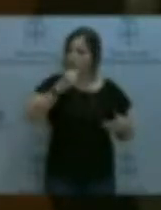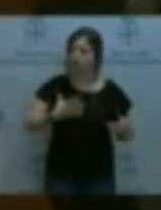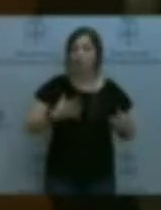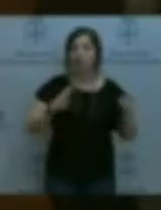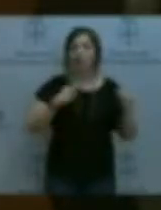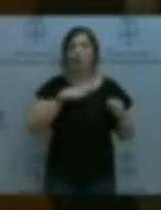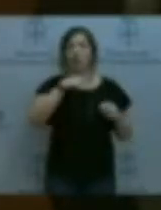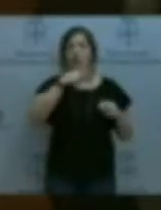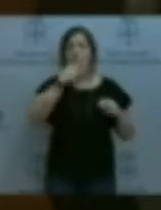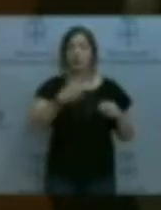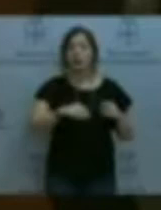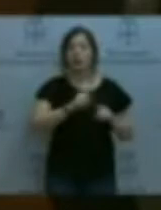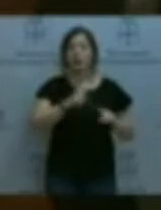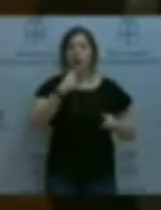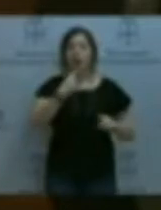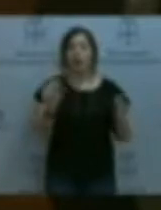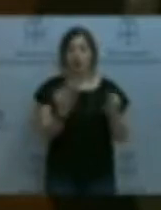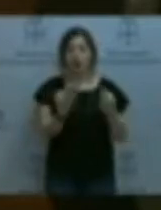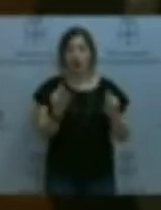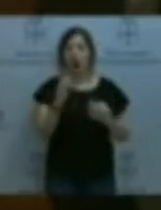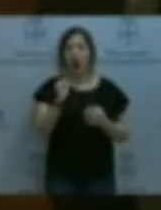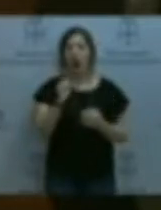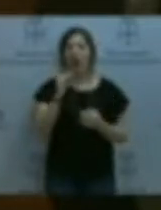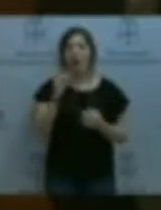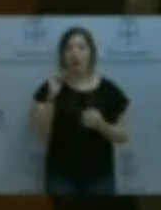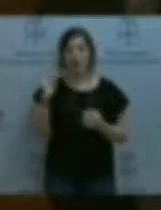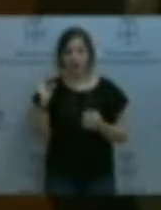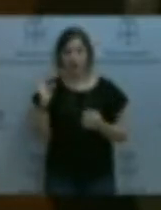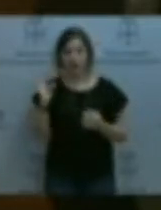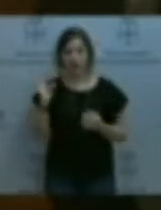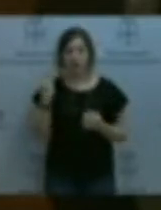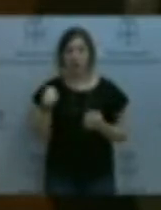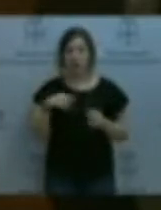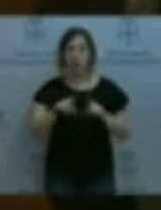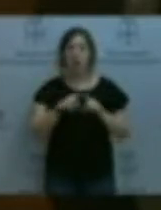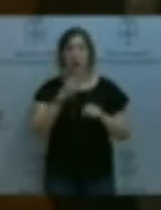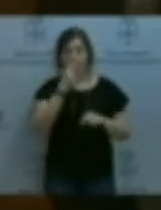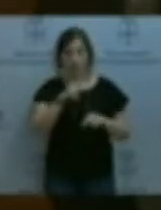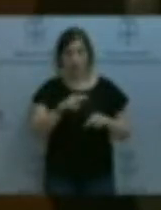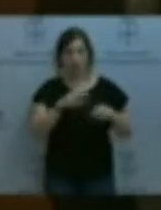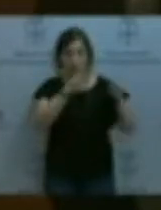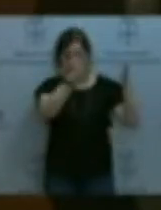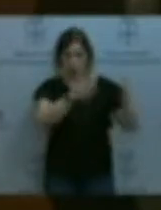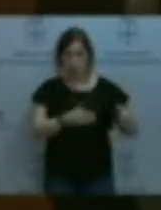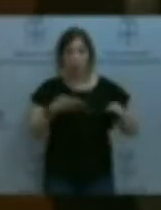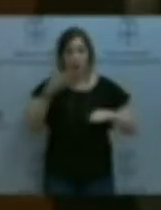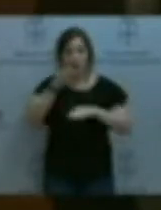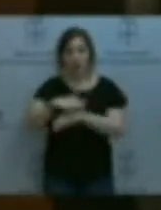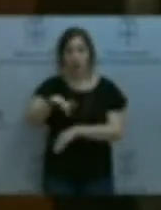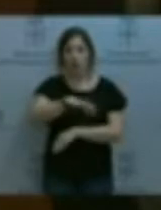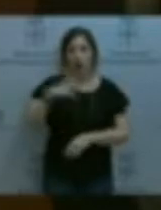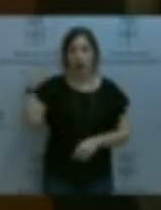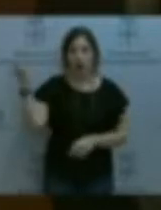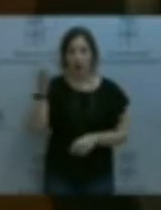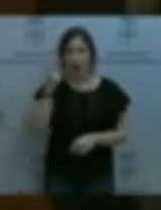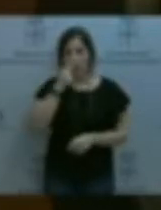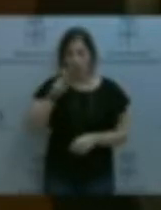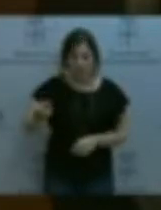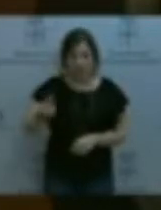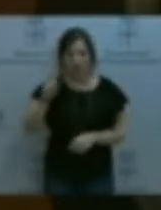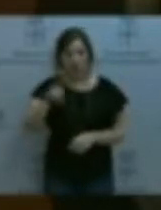adif con una visita en la que usted tuvo en langreo también asumió otra retirada más otro